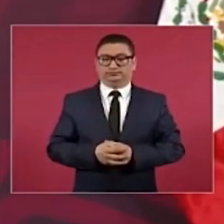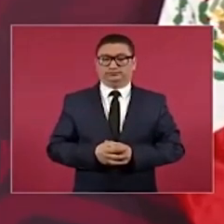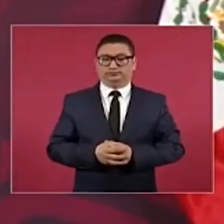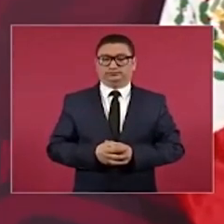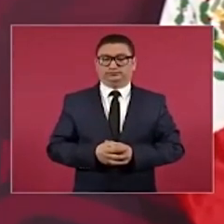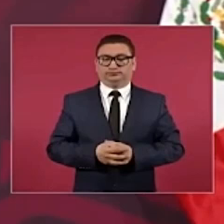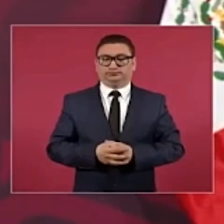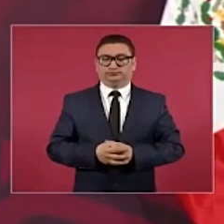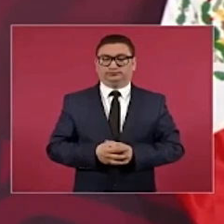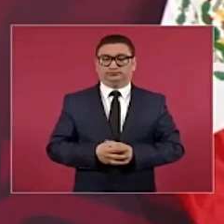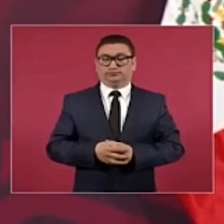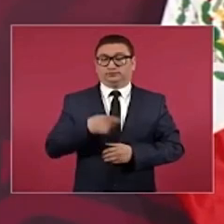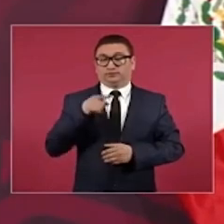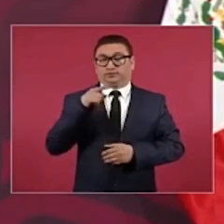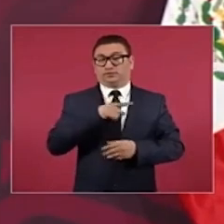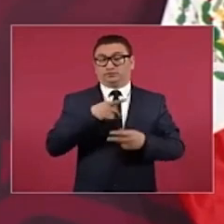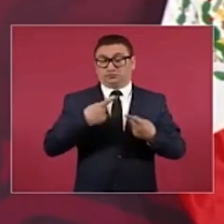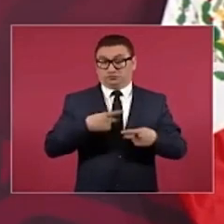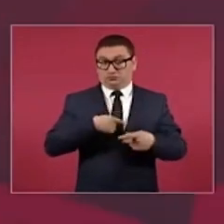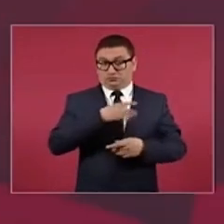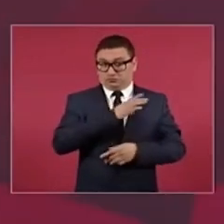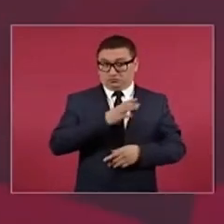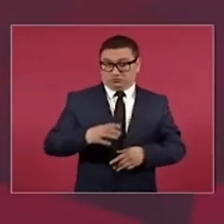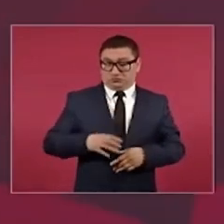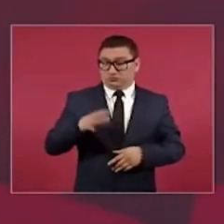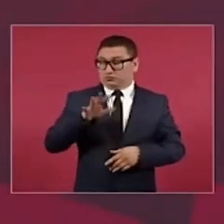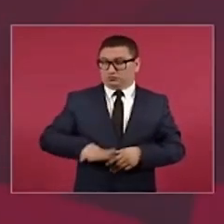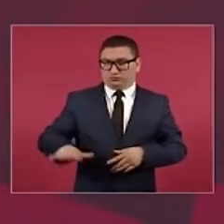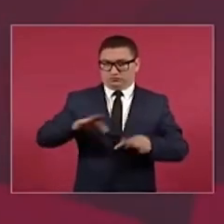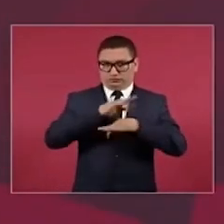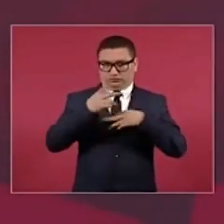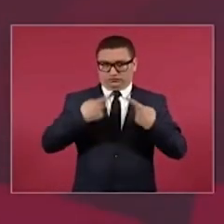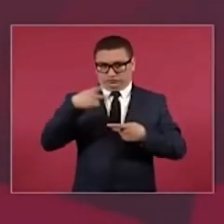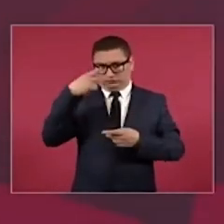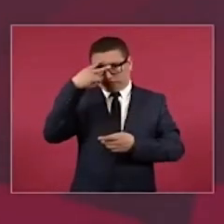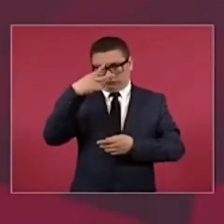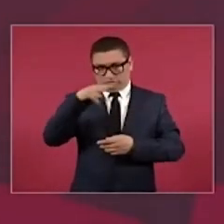honesto si le tiene amor al